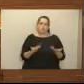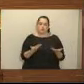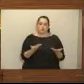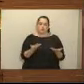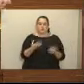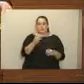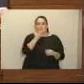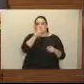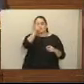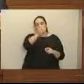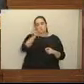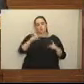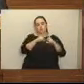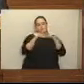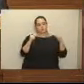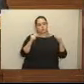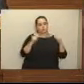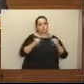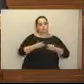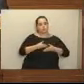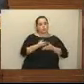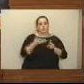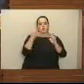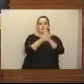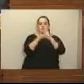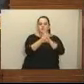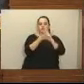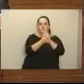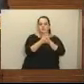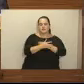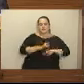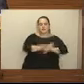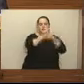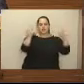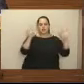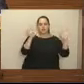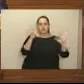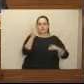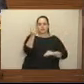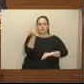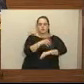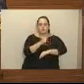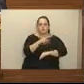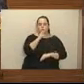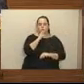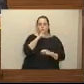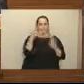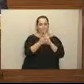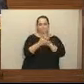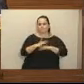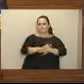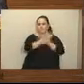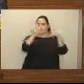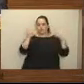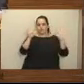ofrecer a los asturianos explicaciones claras y rotundas de cómo pudo producirse ese enriquecimiento supuestamente